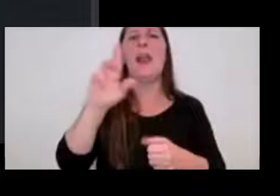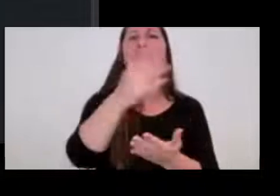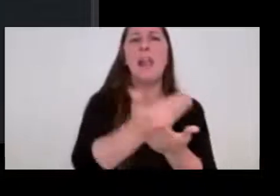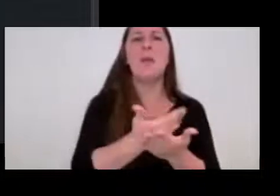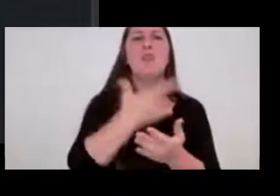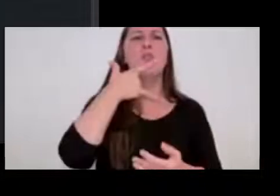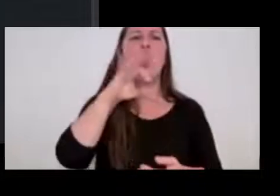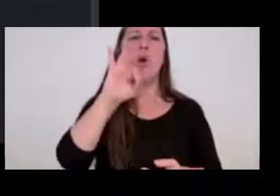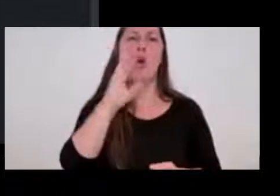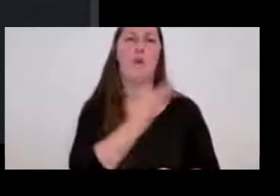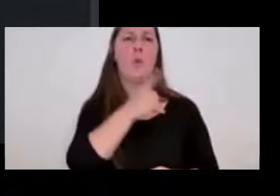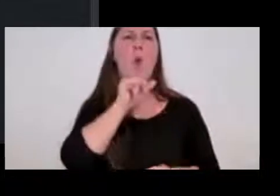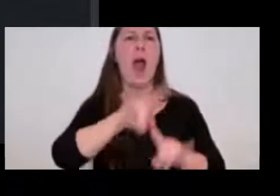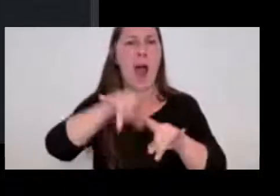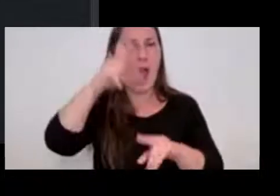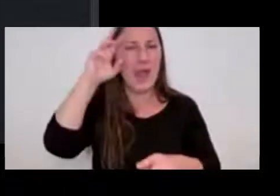de conocimiento,